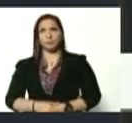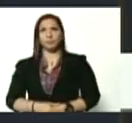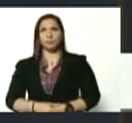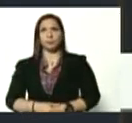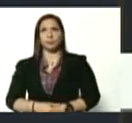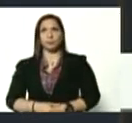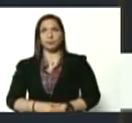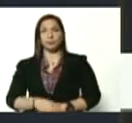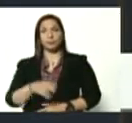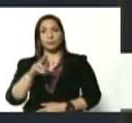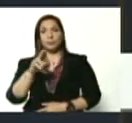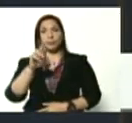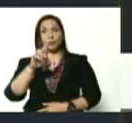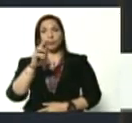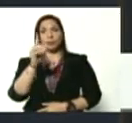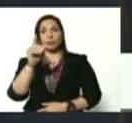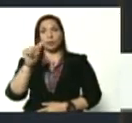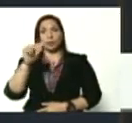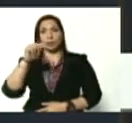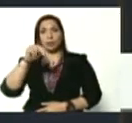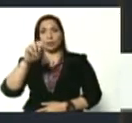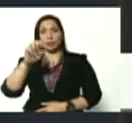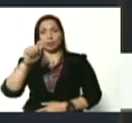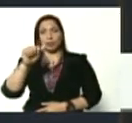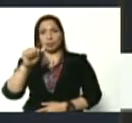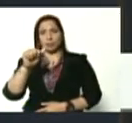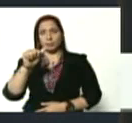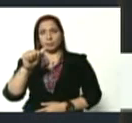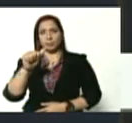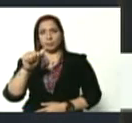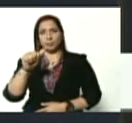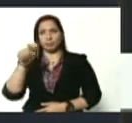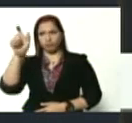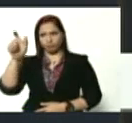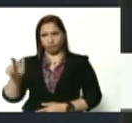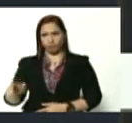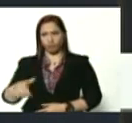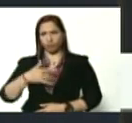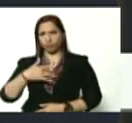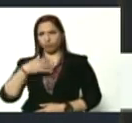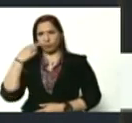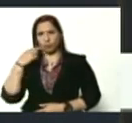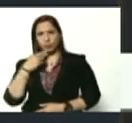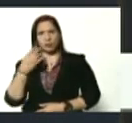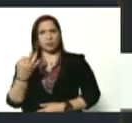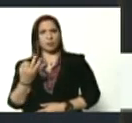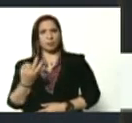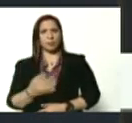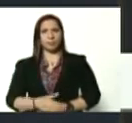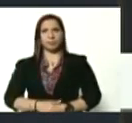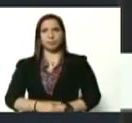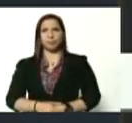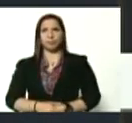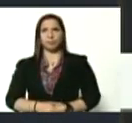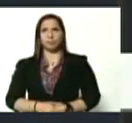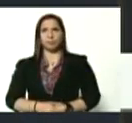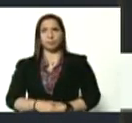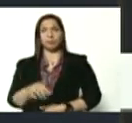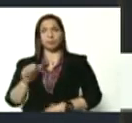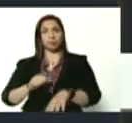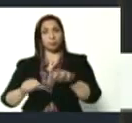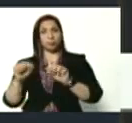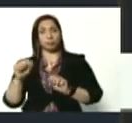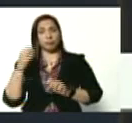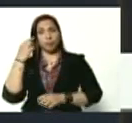rafael urdaneta desde su posición de bolivariano siempre siempre defendió